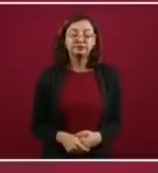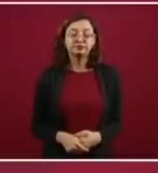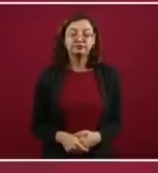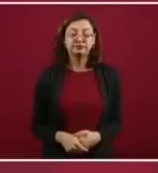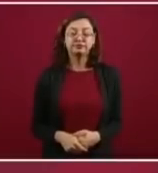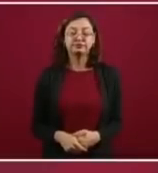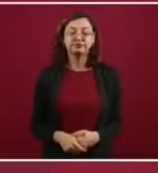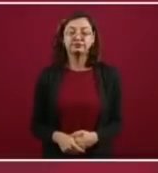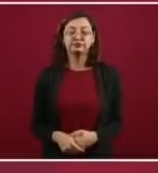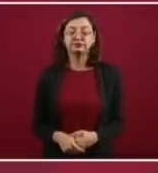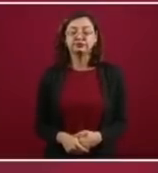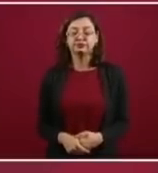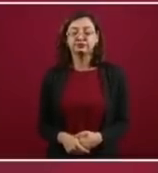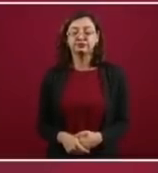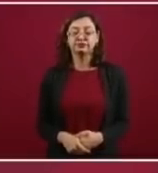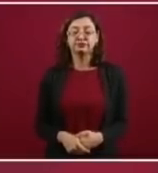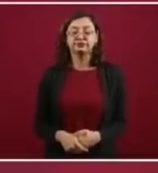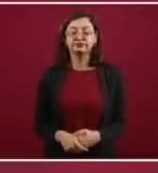grupos